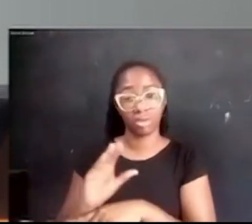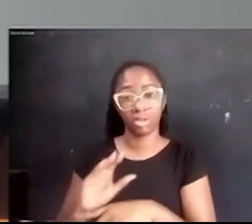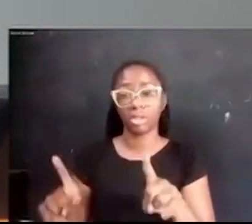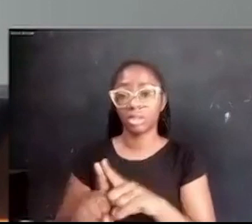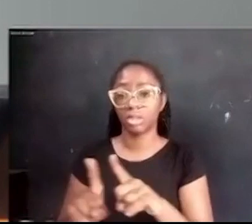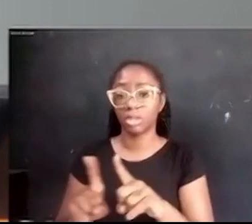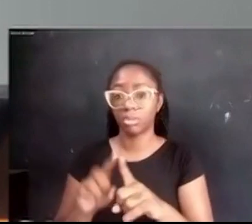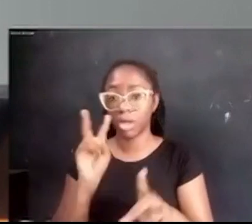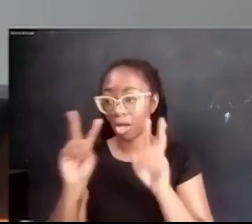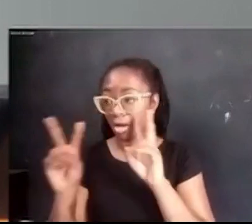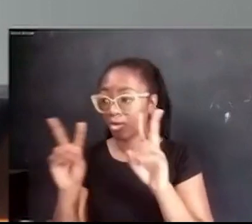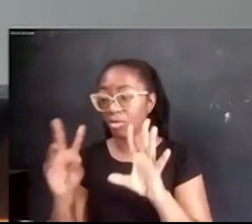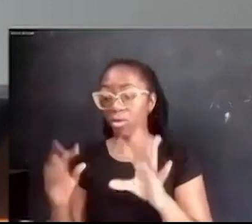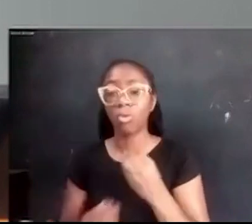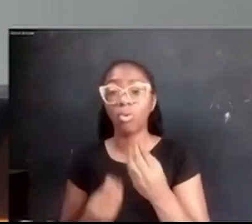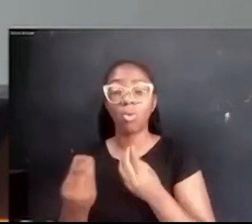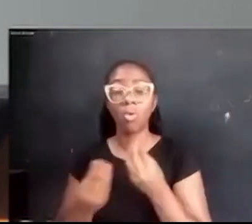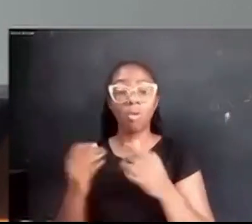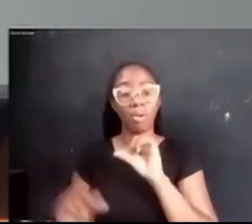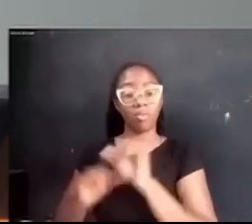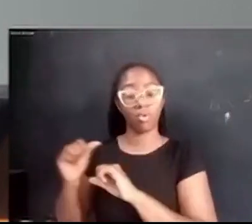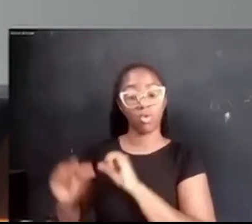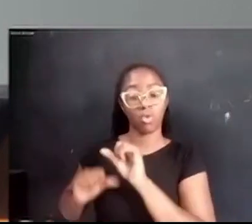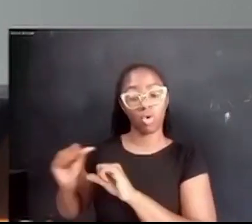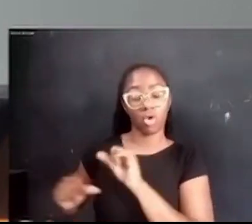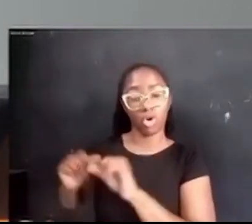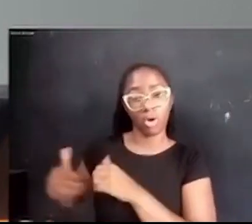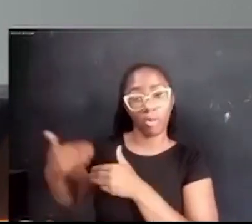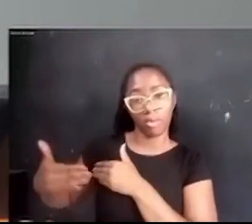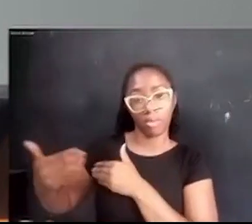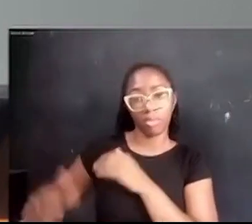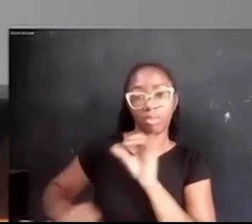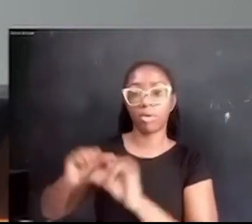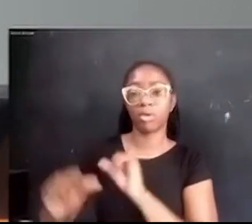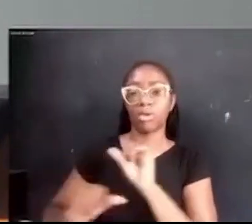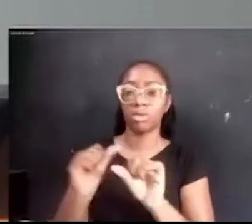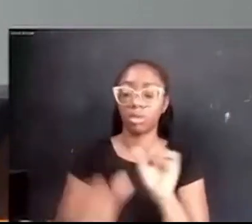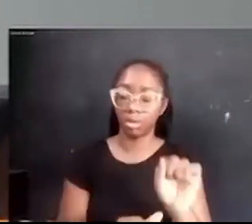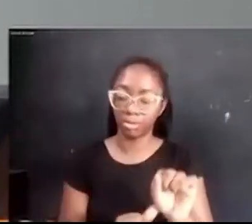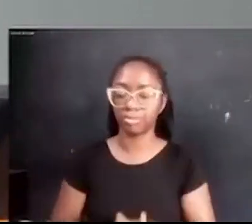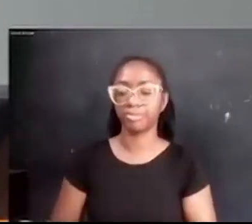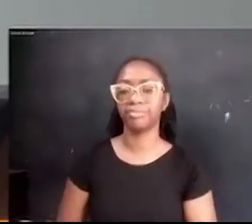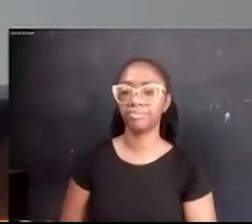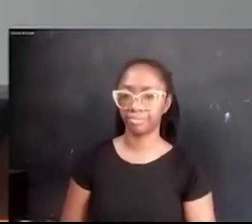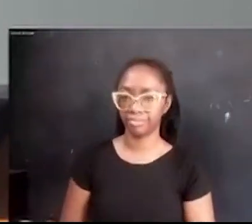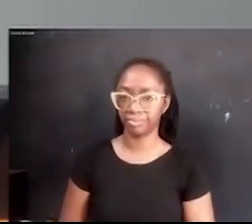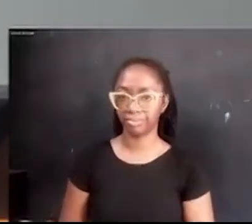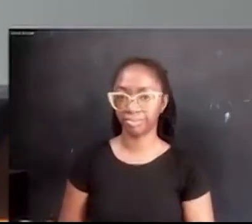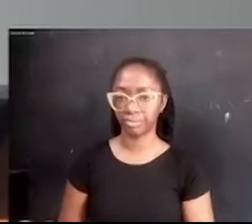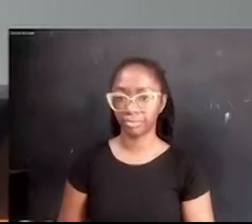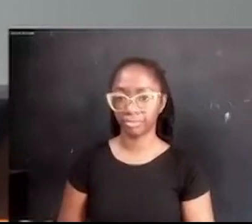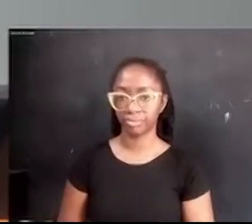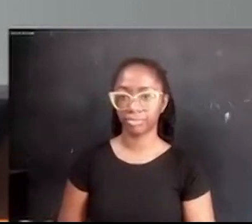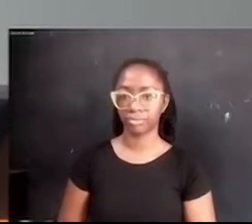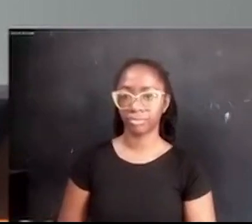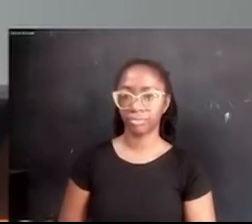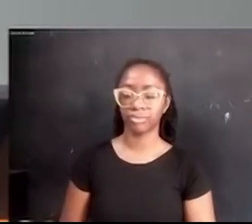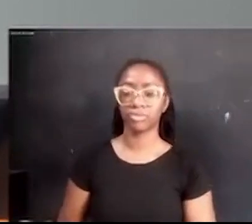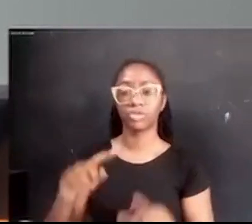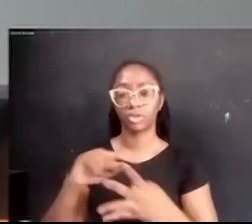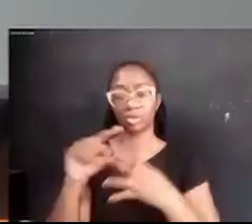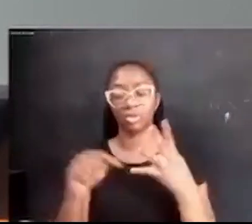todo ha cambiado bajo la Quinta República Francesa. Hay cuatro dimensiones mayores en la